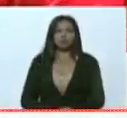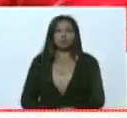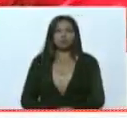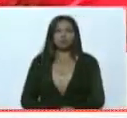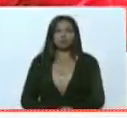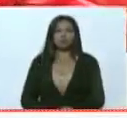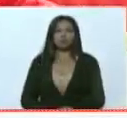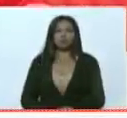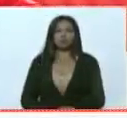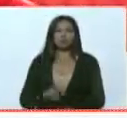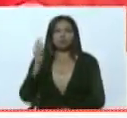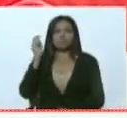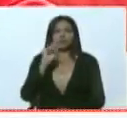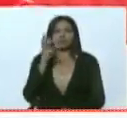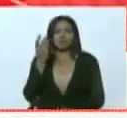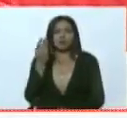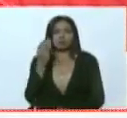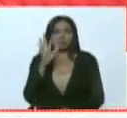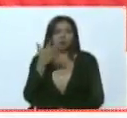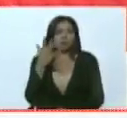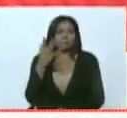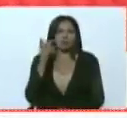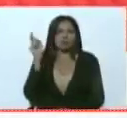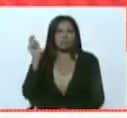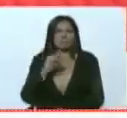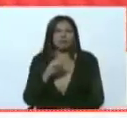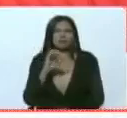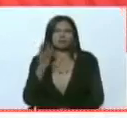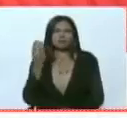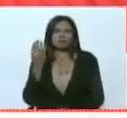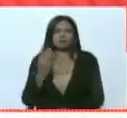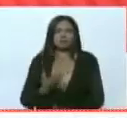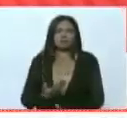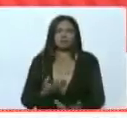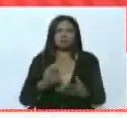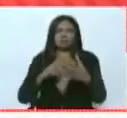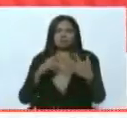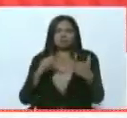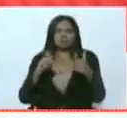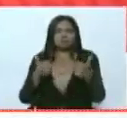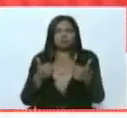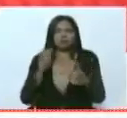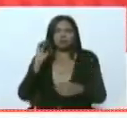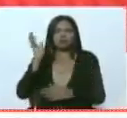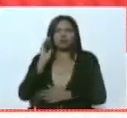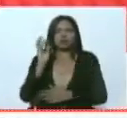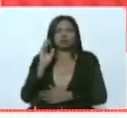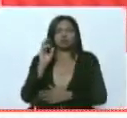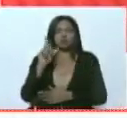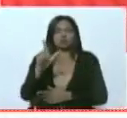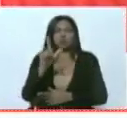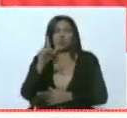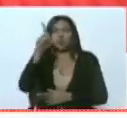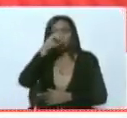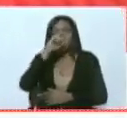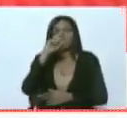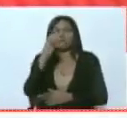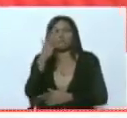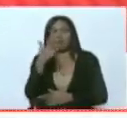¿ya cuántos meses tenemos del Congreso del Partido, Héctor? Desde el Congreso del Partido, casi un año.